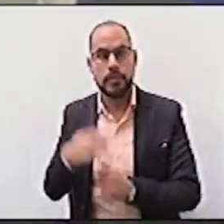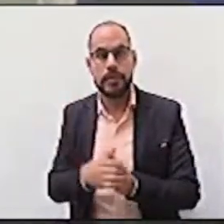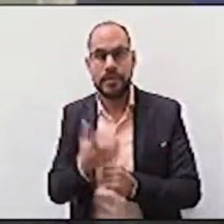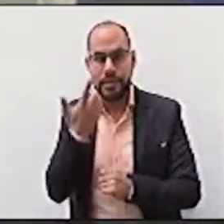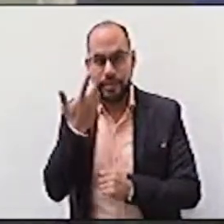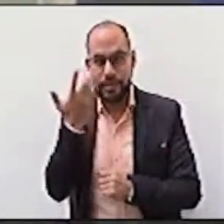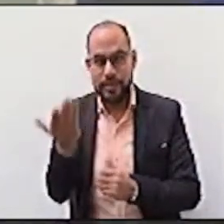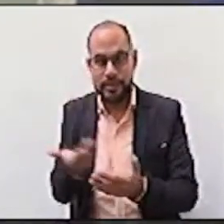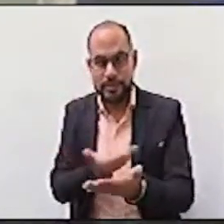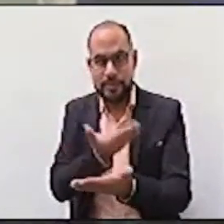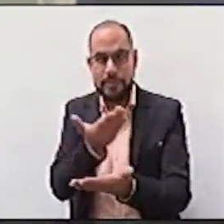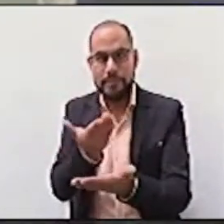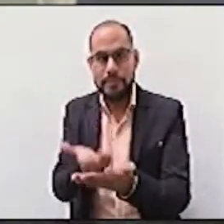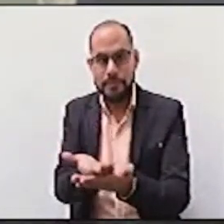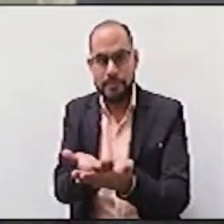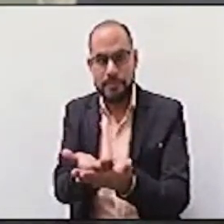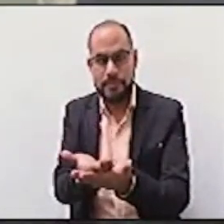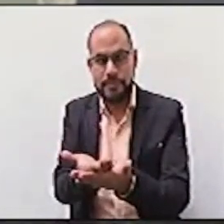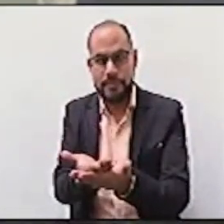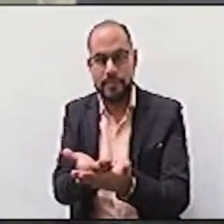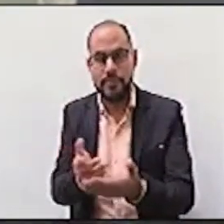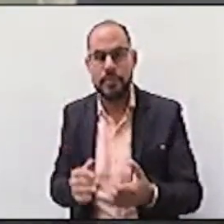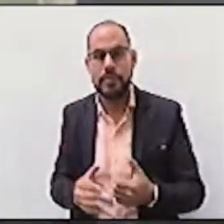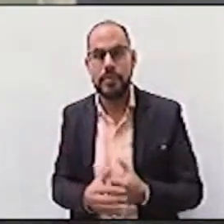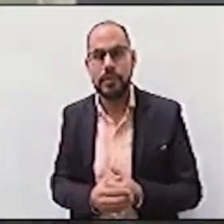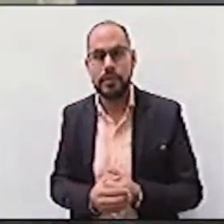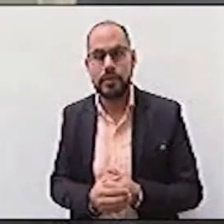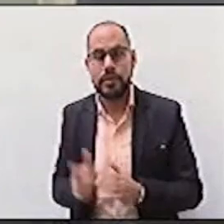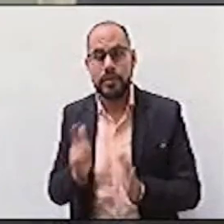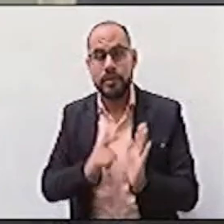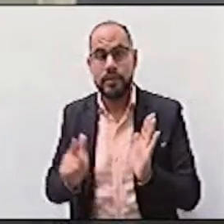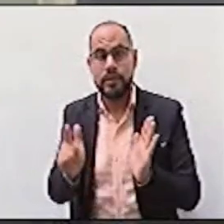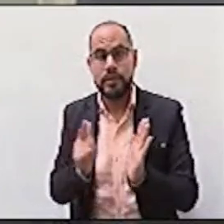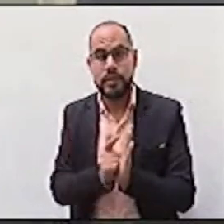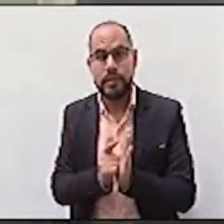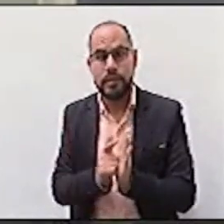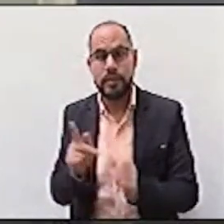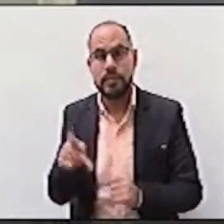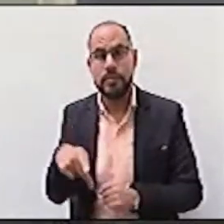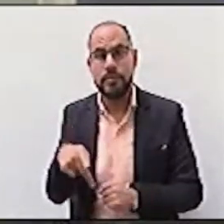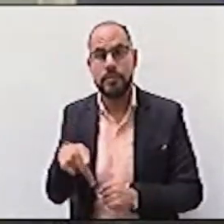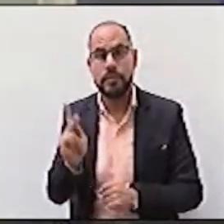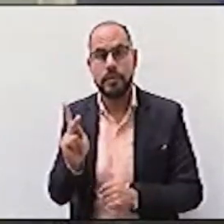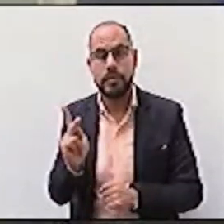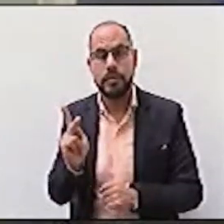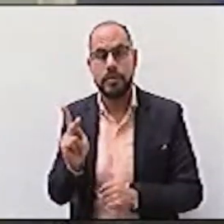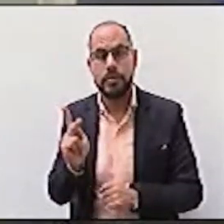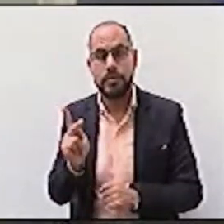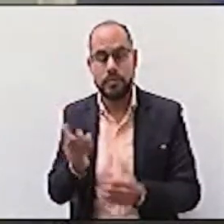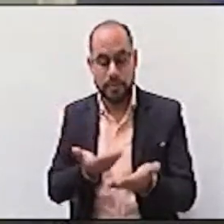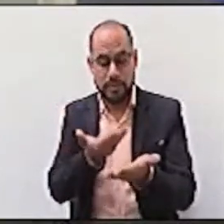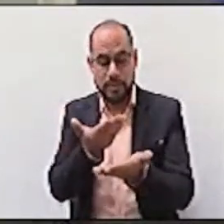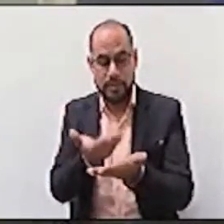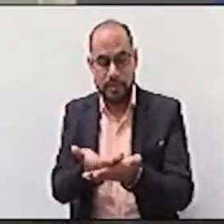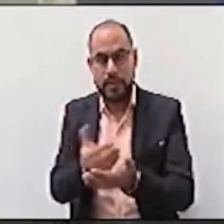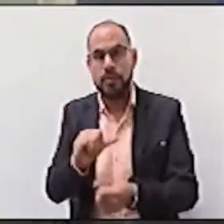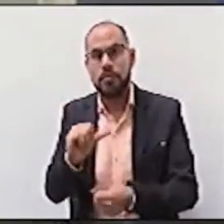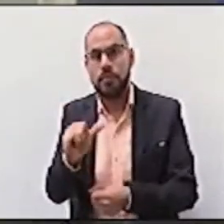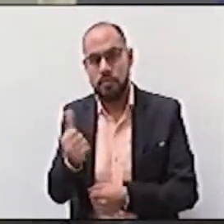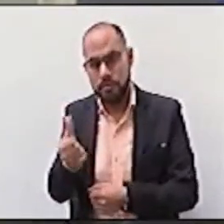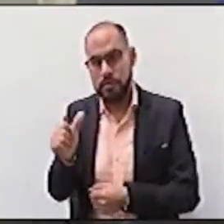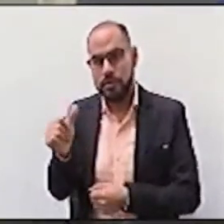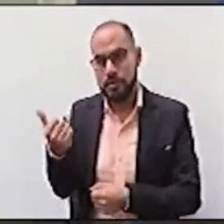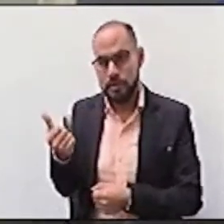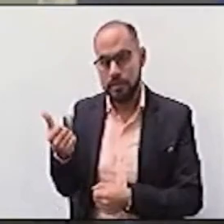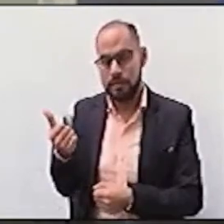quería presentar una iniciativa de ley, pero no quería que la iniciativa, como otras tantas,